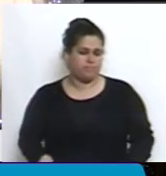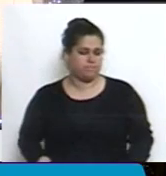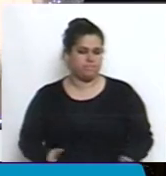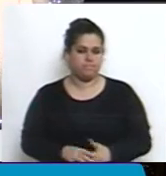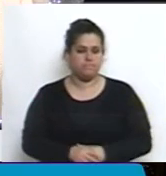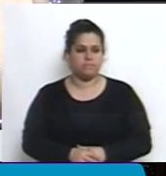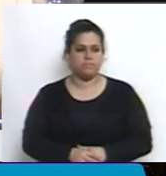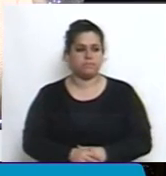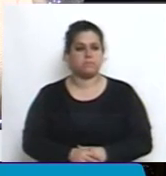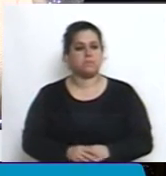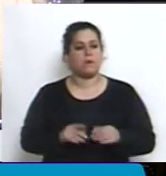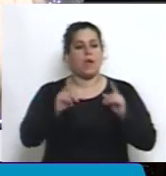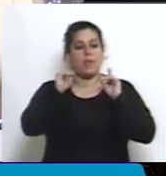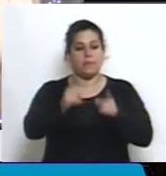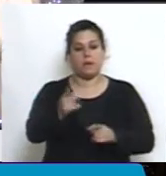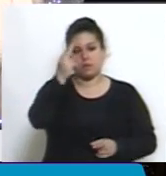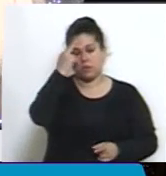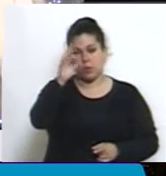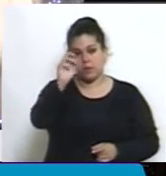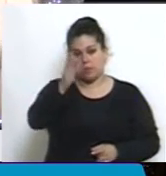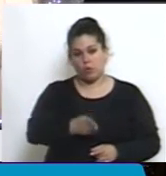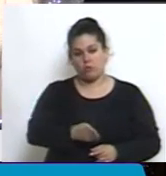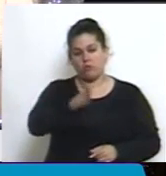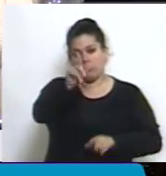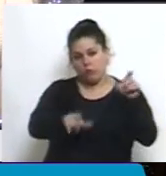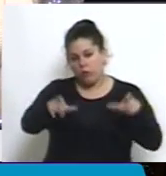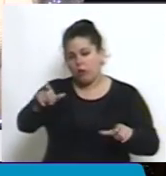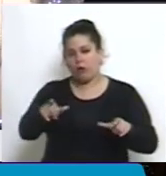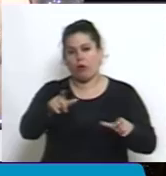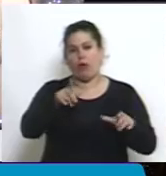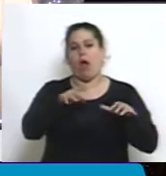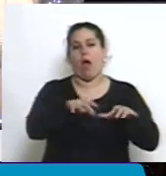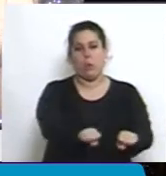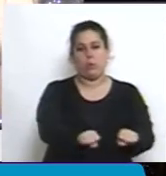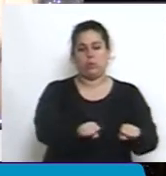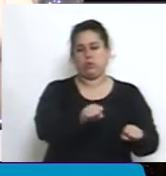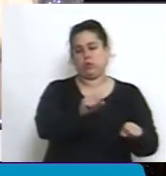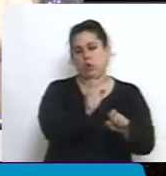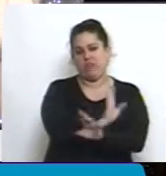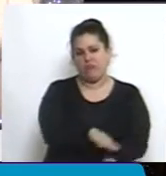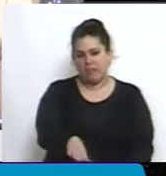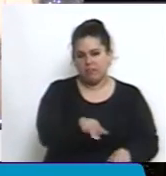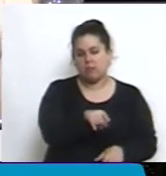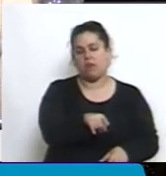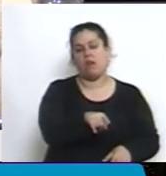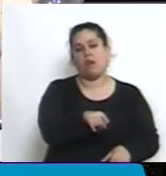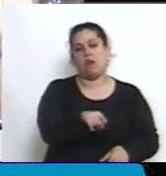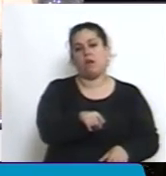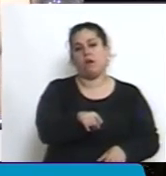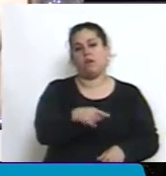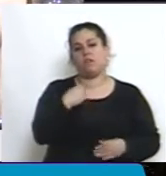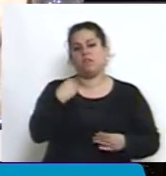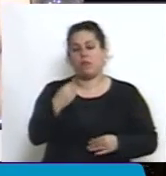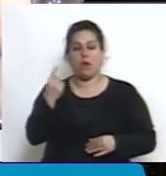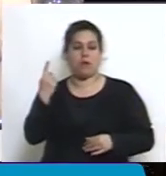Además, el 90% de los casos de abuso infantil se dan en